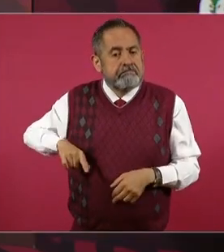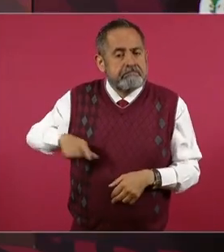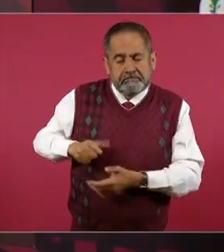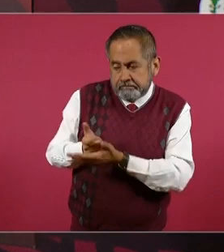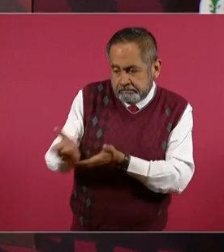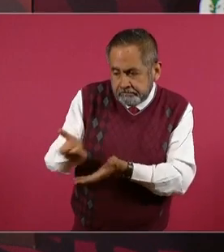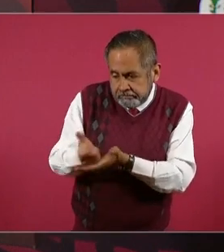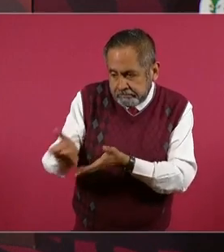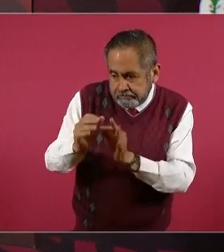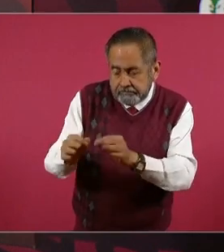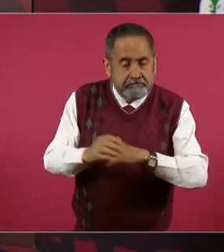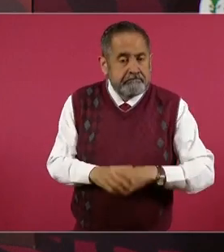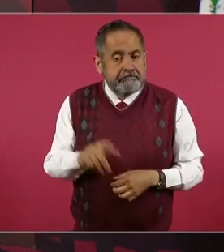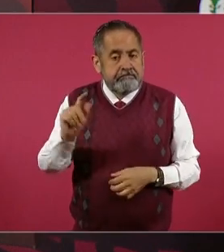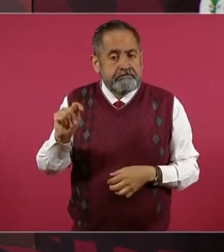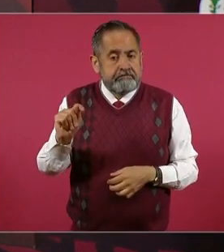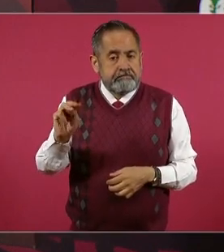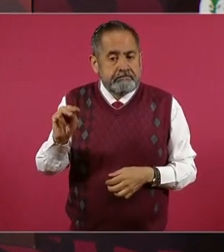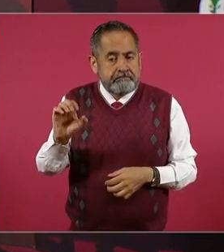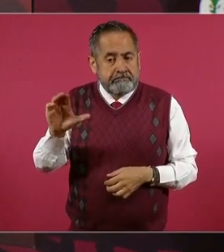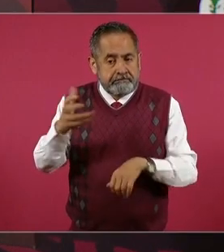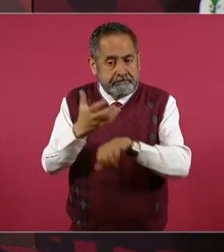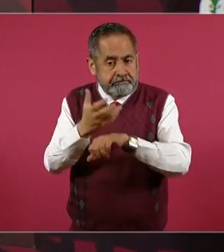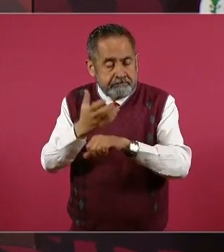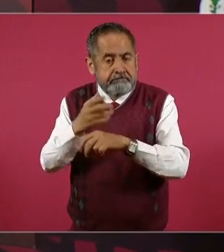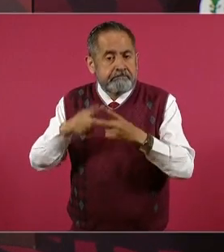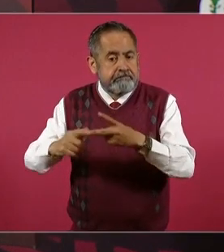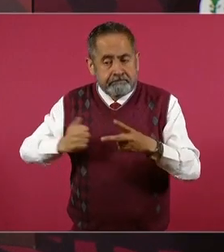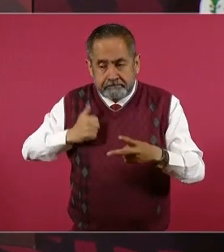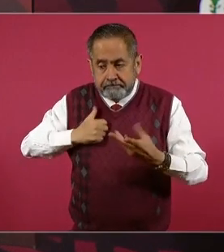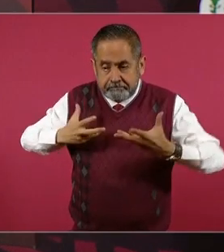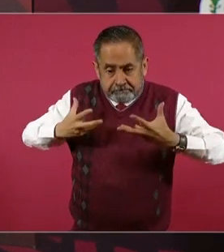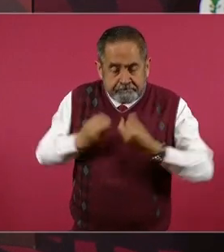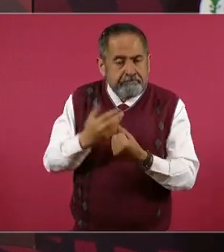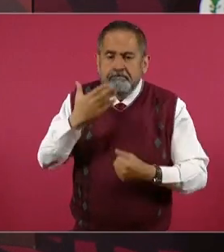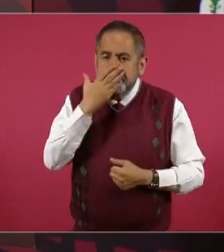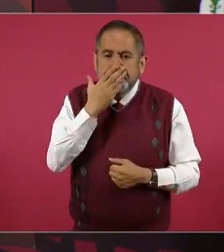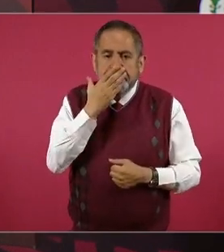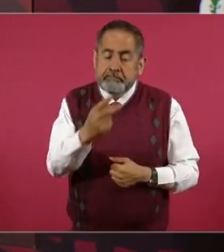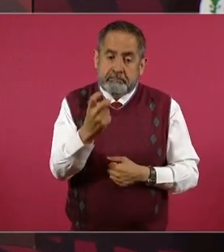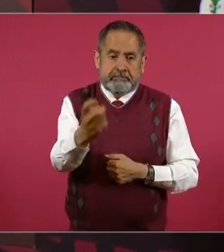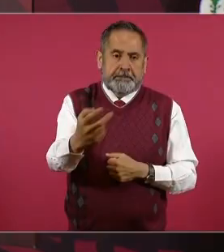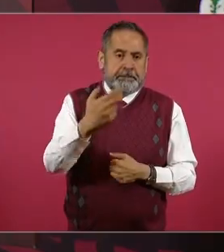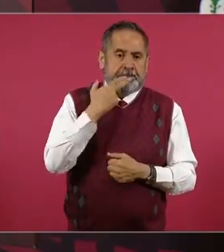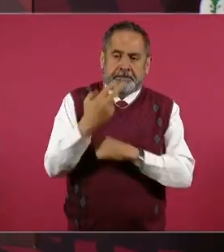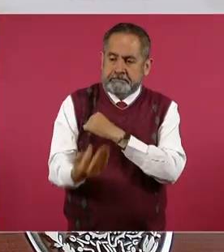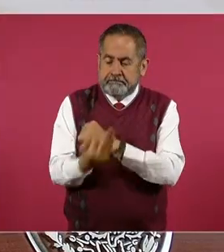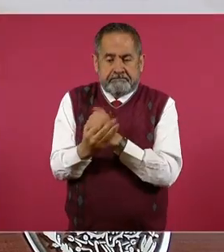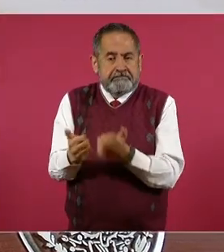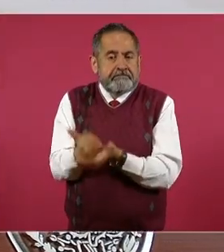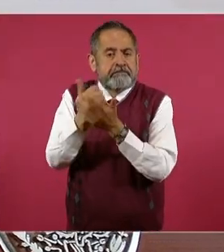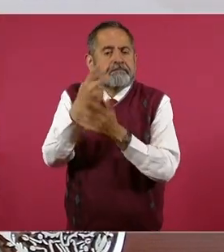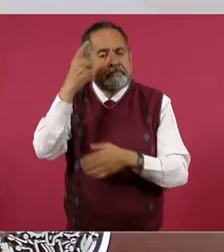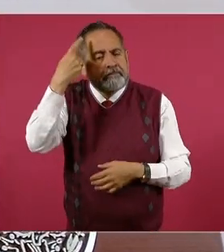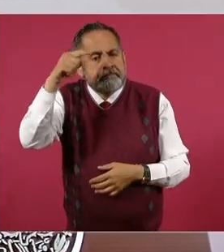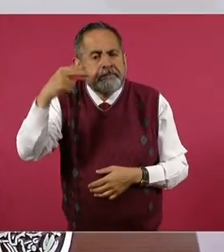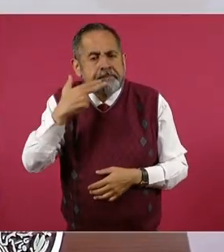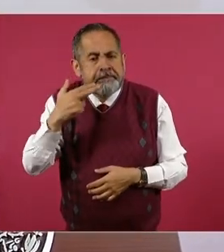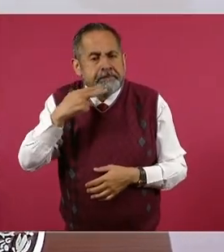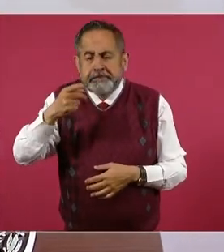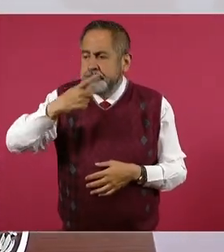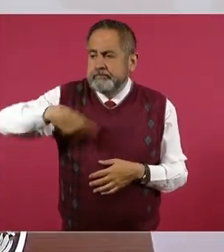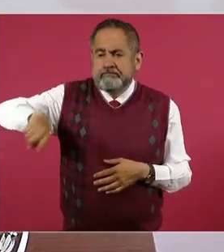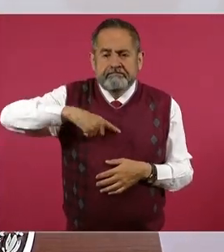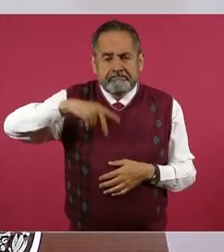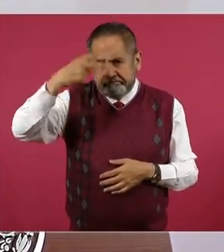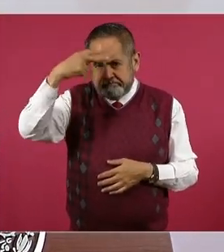el tratado comercial con Estados Unidos nos ha permitido que México sea de